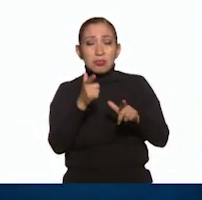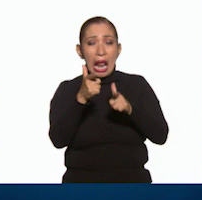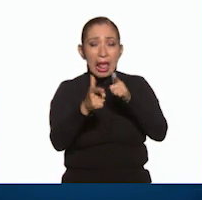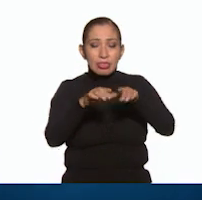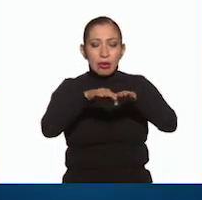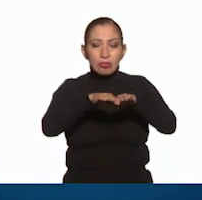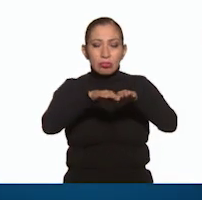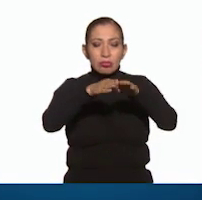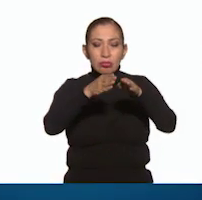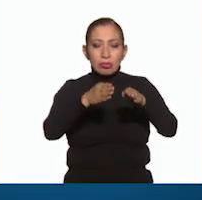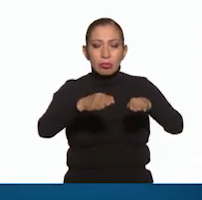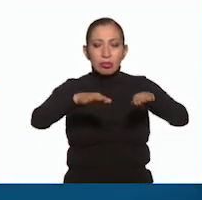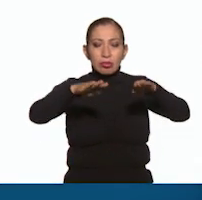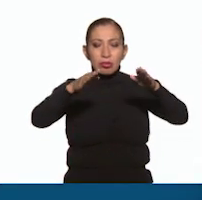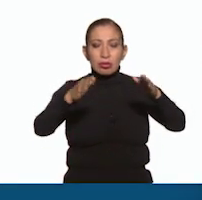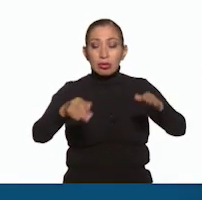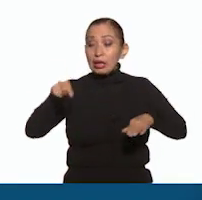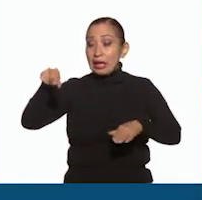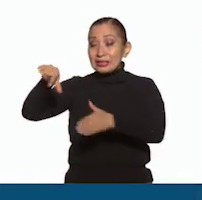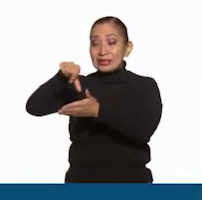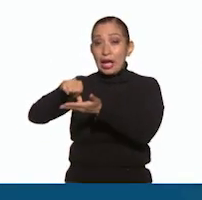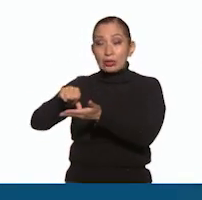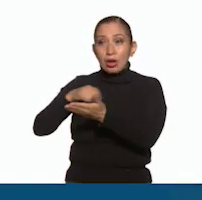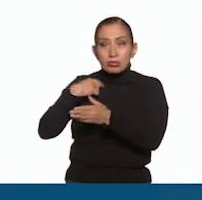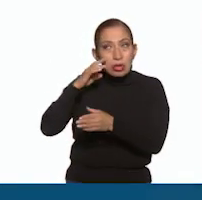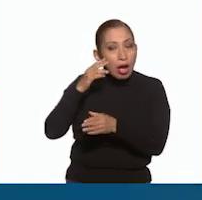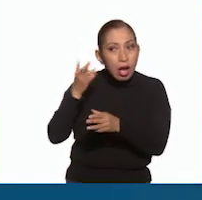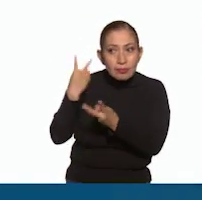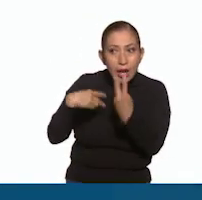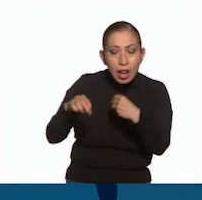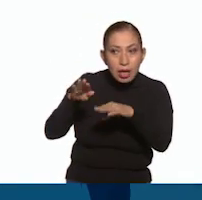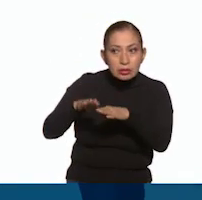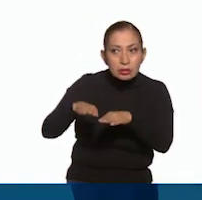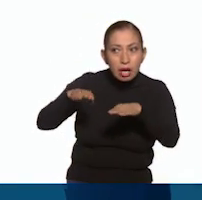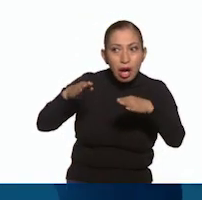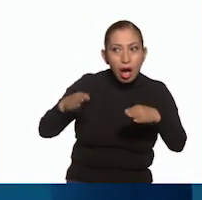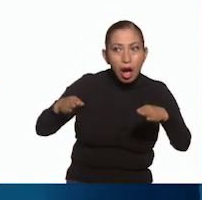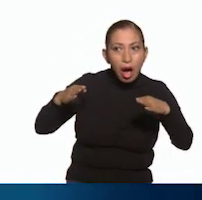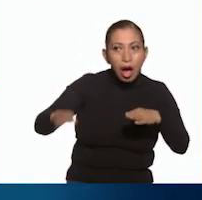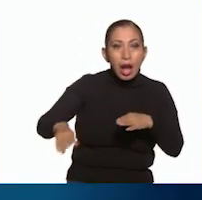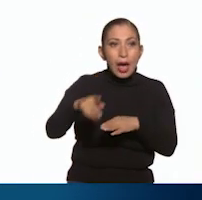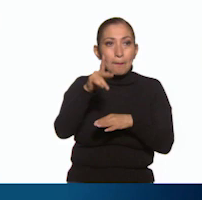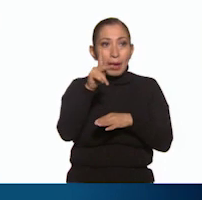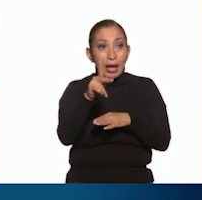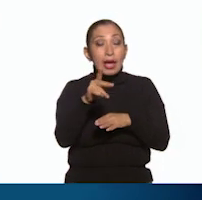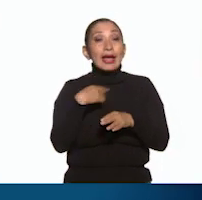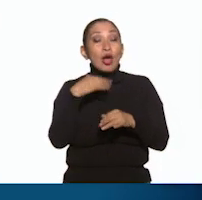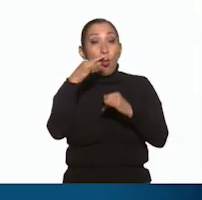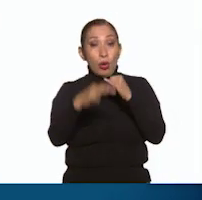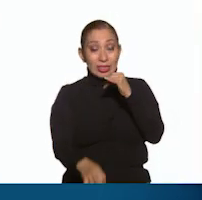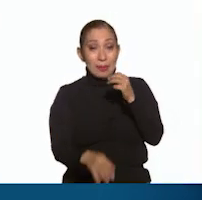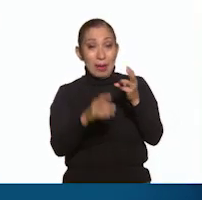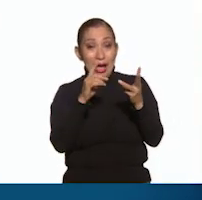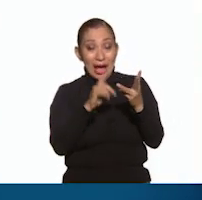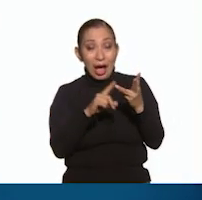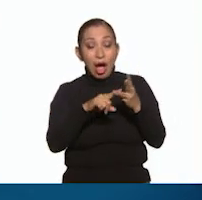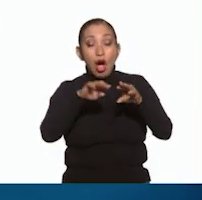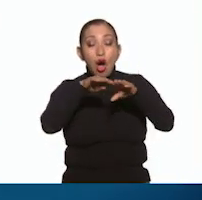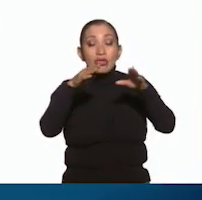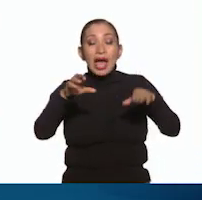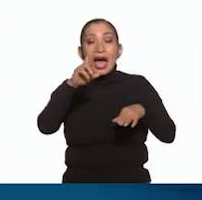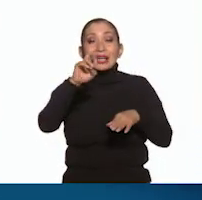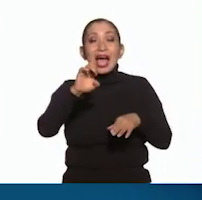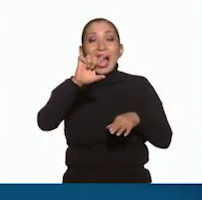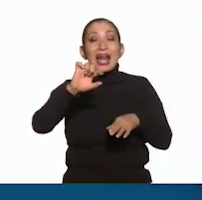hecho, los centros sismológicos reciben posterior esta onda cuando primero llegan las P. Finalmente, las últimas, las ondas